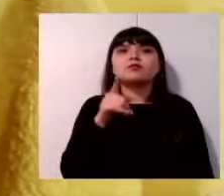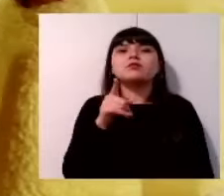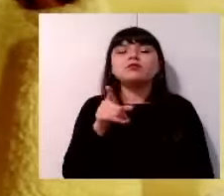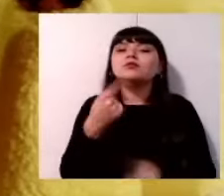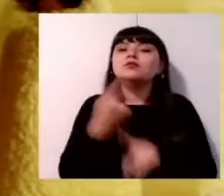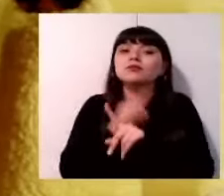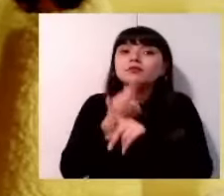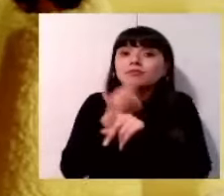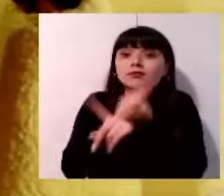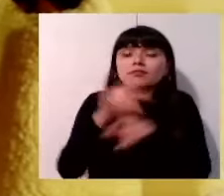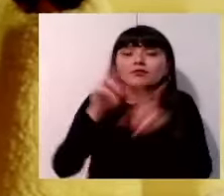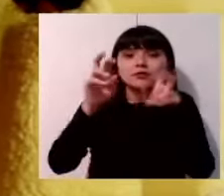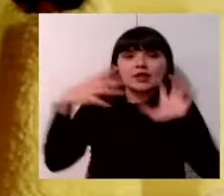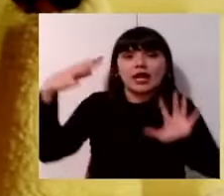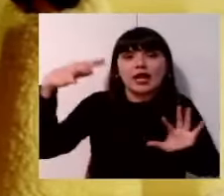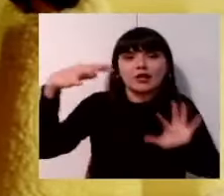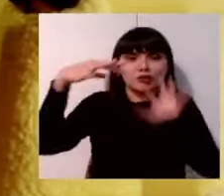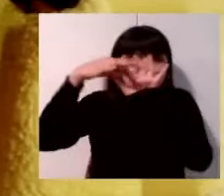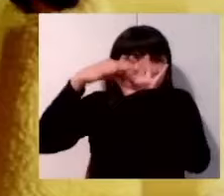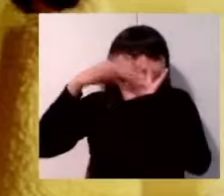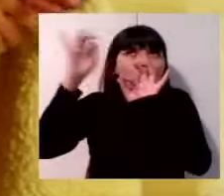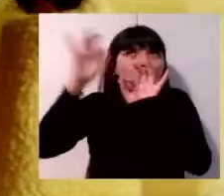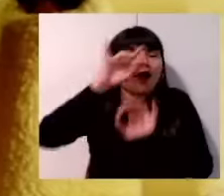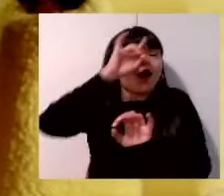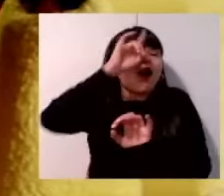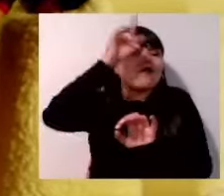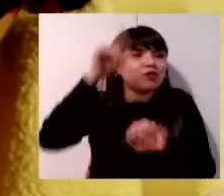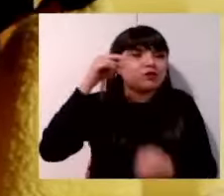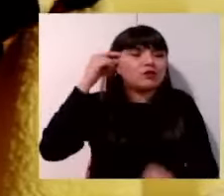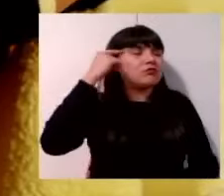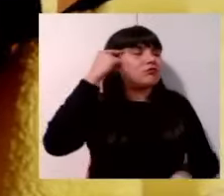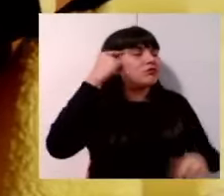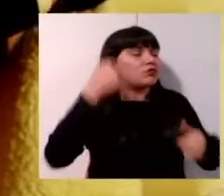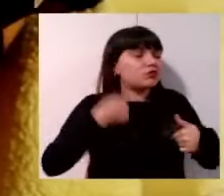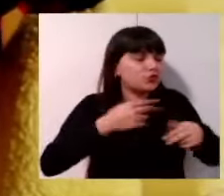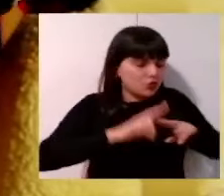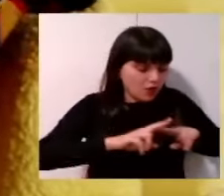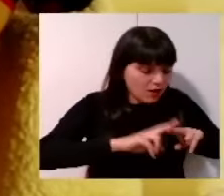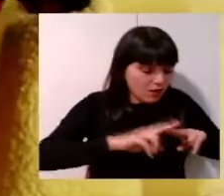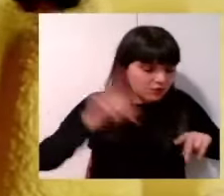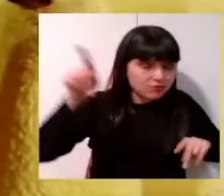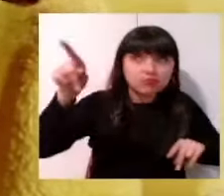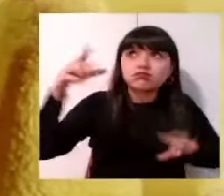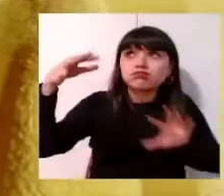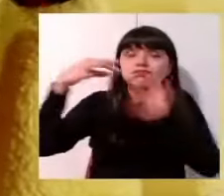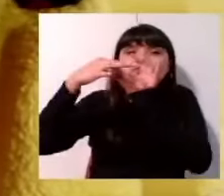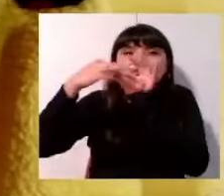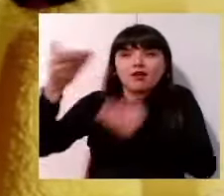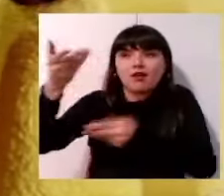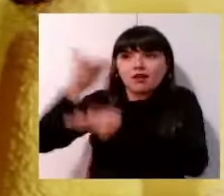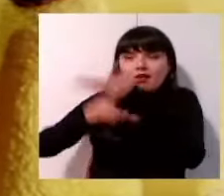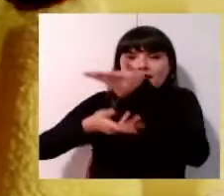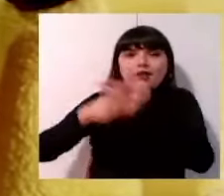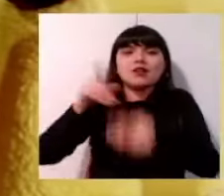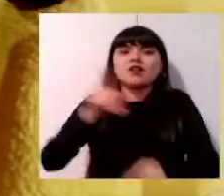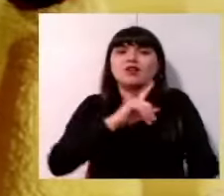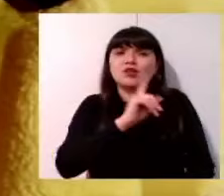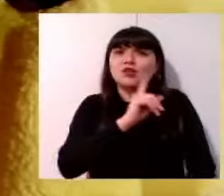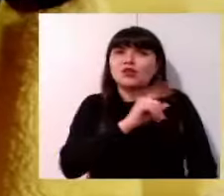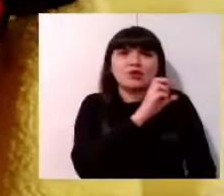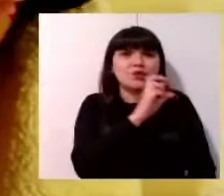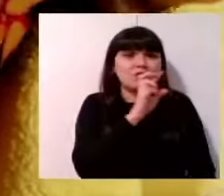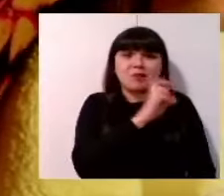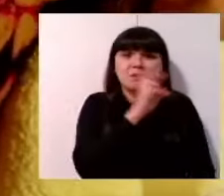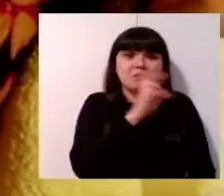o asociaciones, que tú decías que es súper importante las asociaciones, sobre todo para las mamás, como cuando decías, tiene que ir el papá y no la mamá, porque si no, como